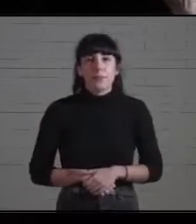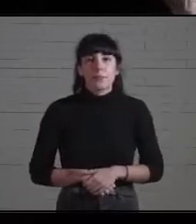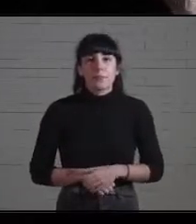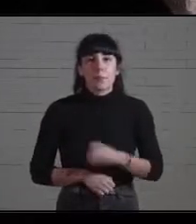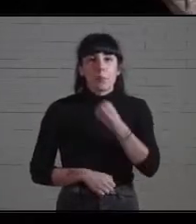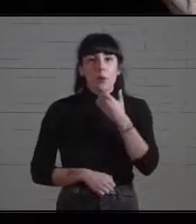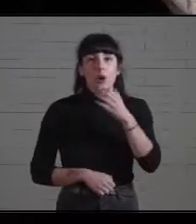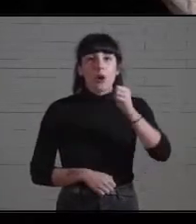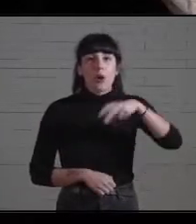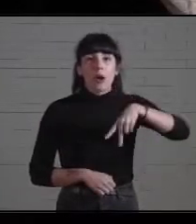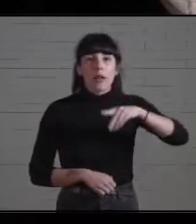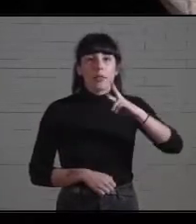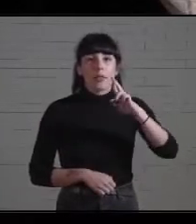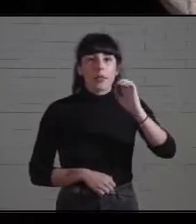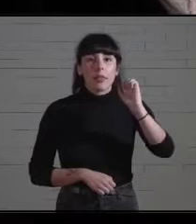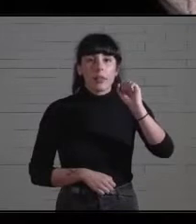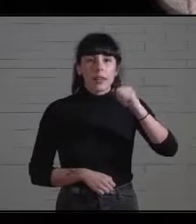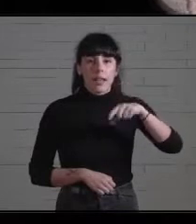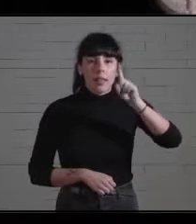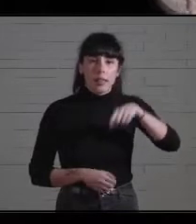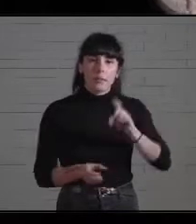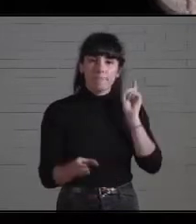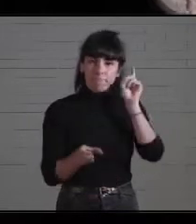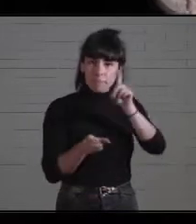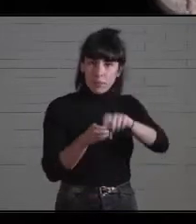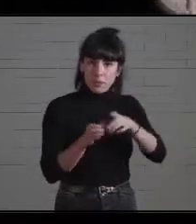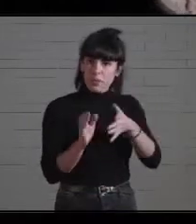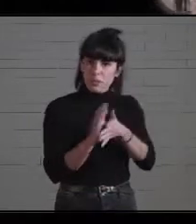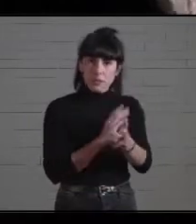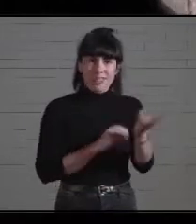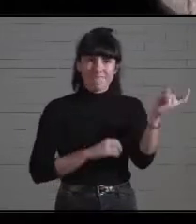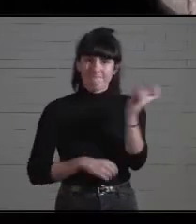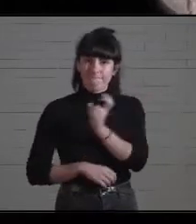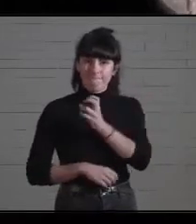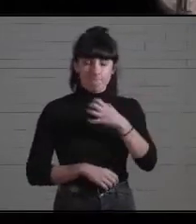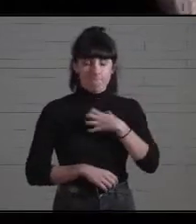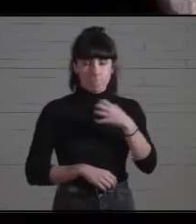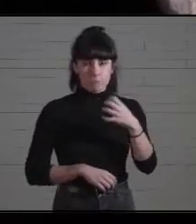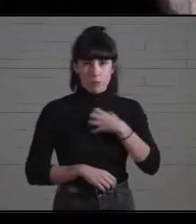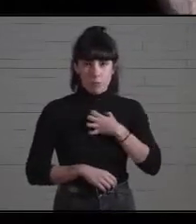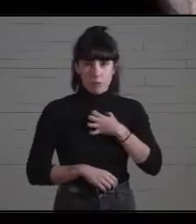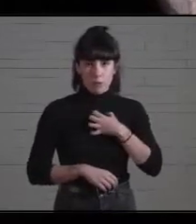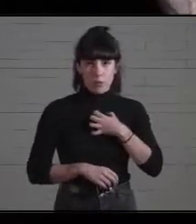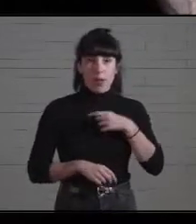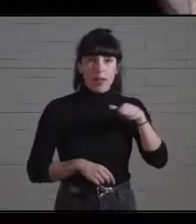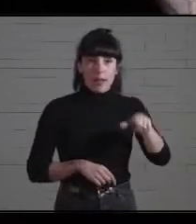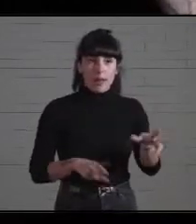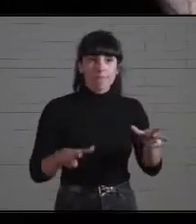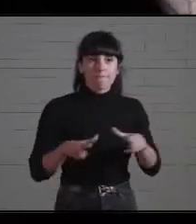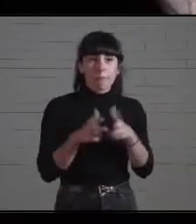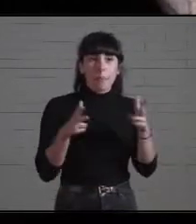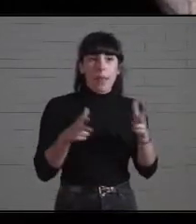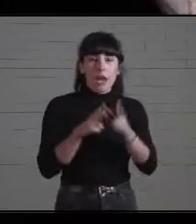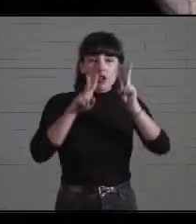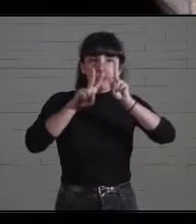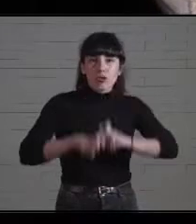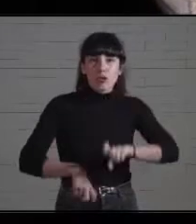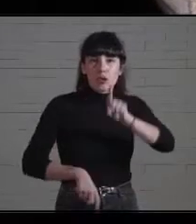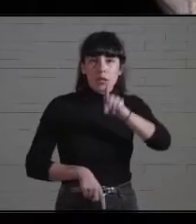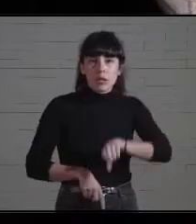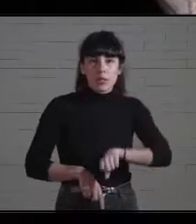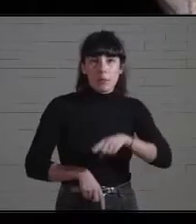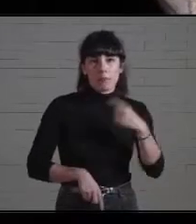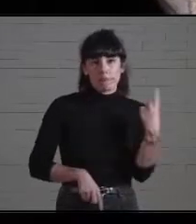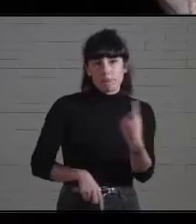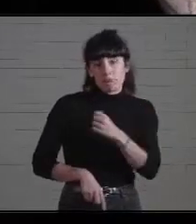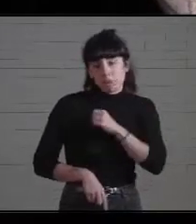También Andrea Fernández Novo ha participado, pero no ha podido venir hoy, que es una socióloga que trabaja de forma independiente.